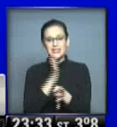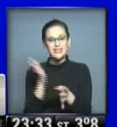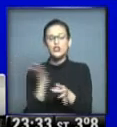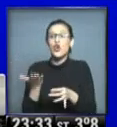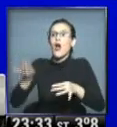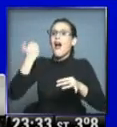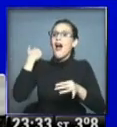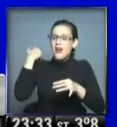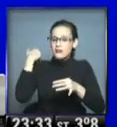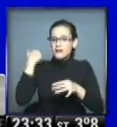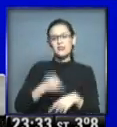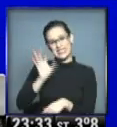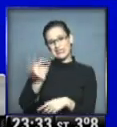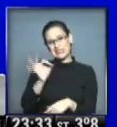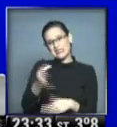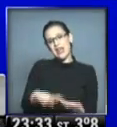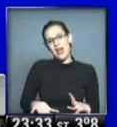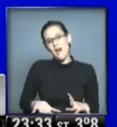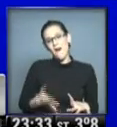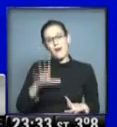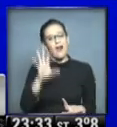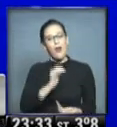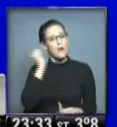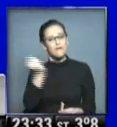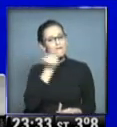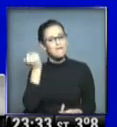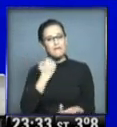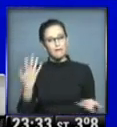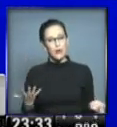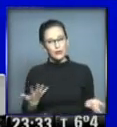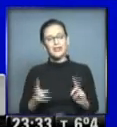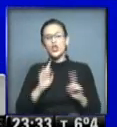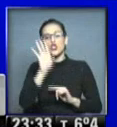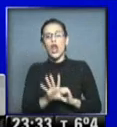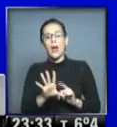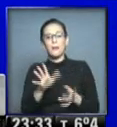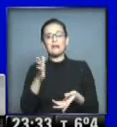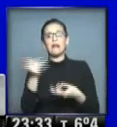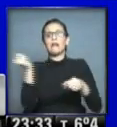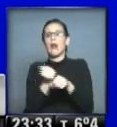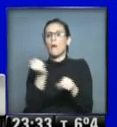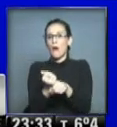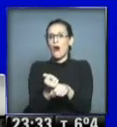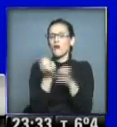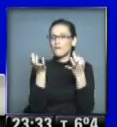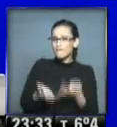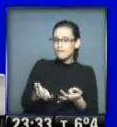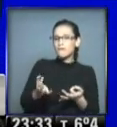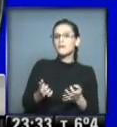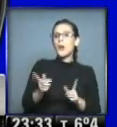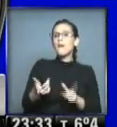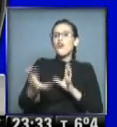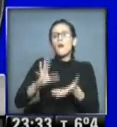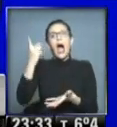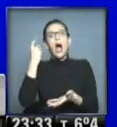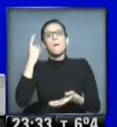momento supe que es una gran herramienta de no solo artística, sino también didáctica. Yo creo que la